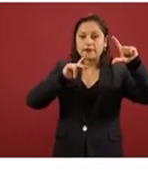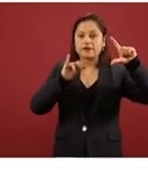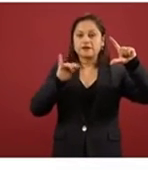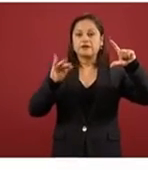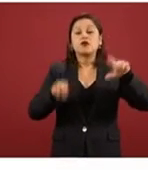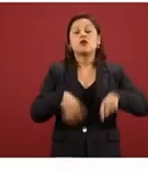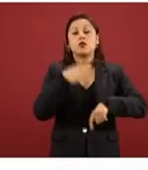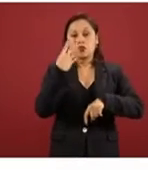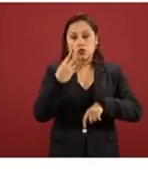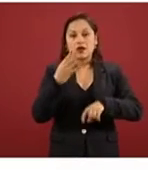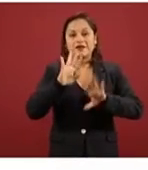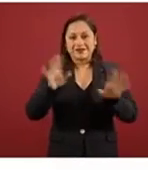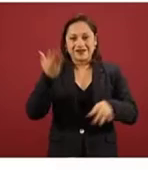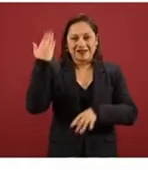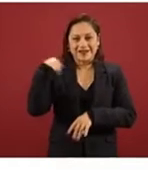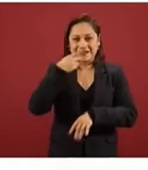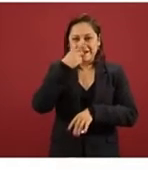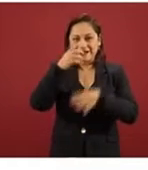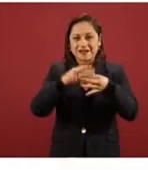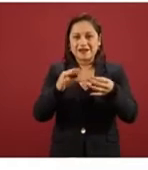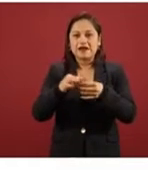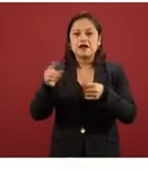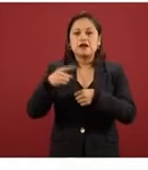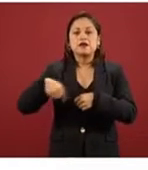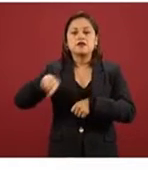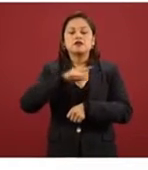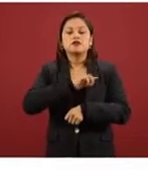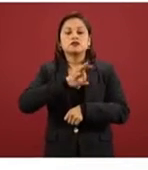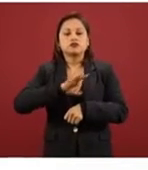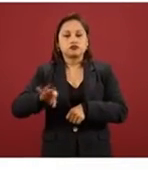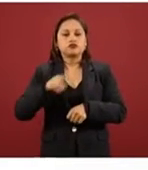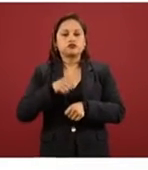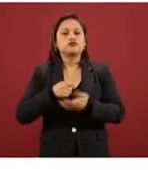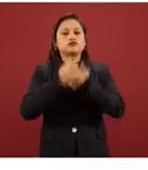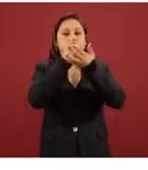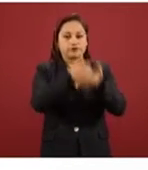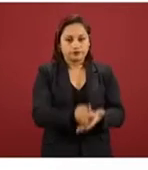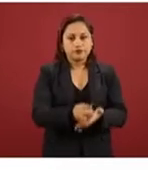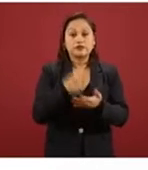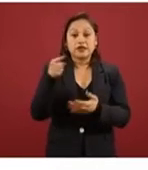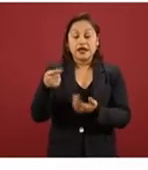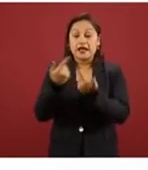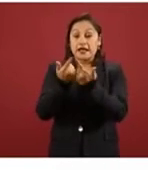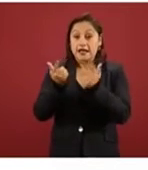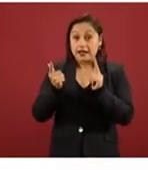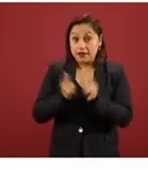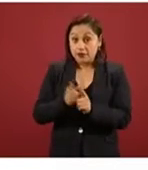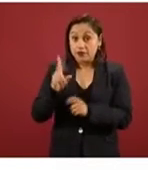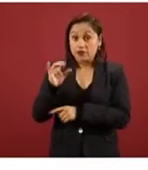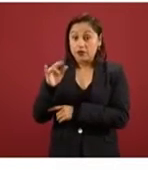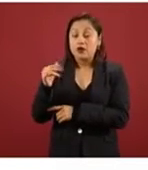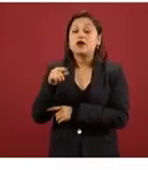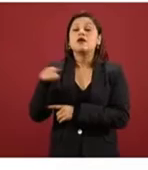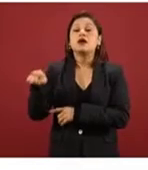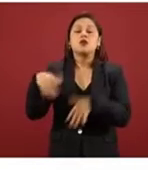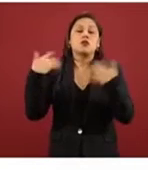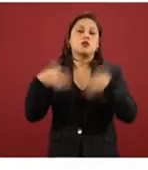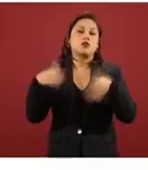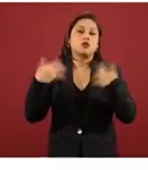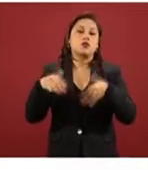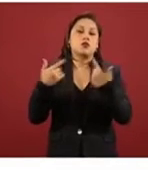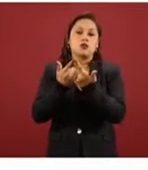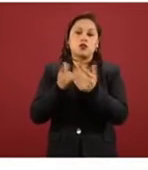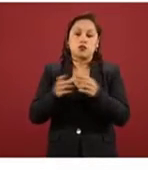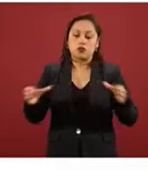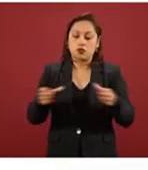tomar acciones para proteger a la población. Ellos también tienen unas brigadas extraordinarias de protección a la infraestructura, que se llaman